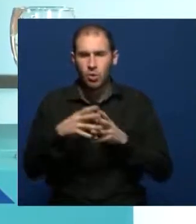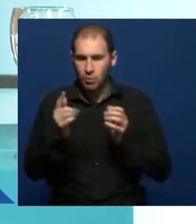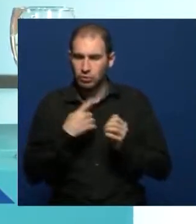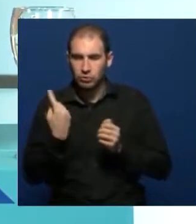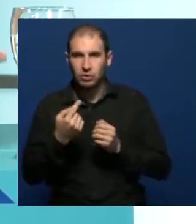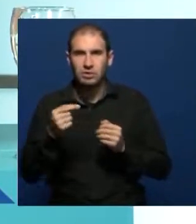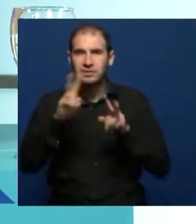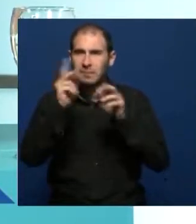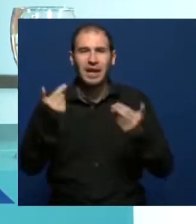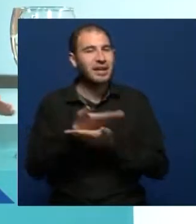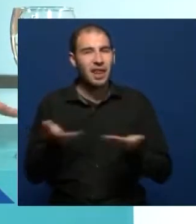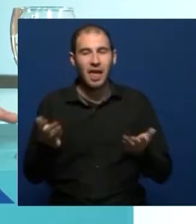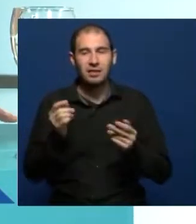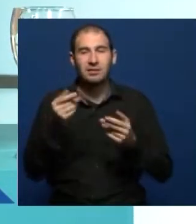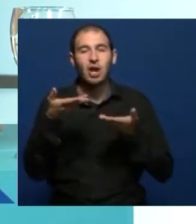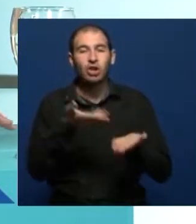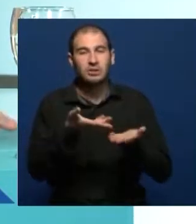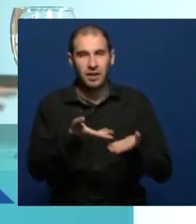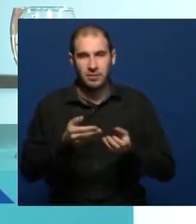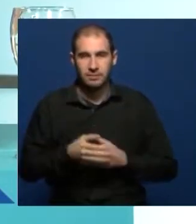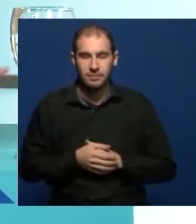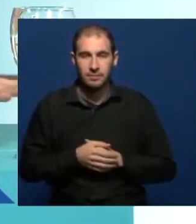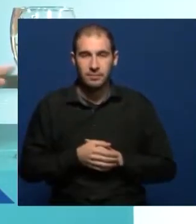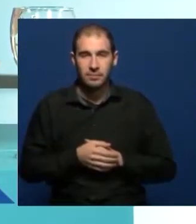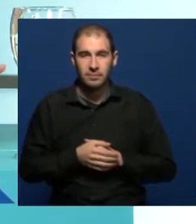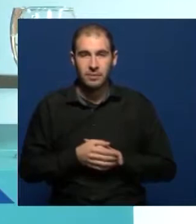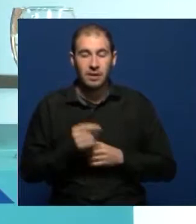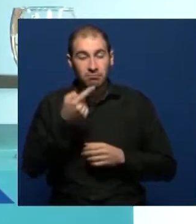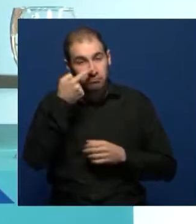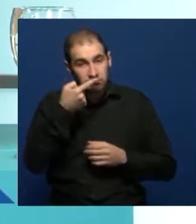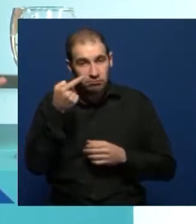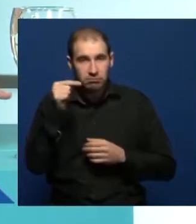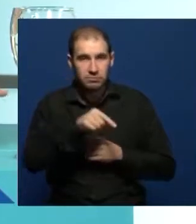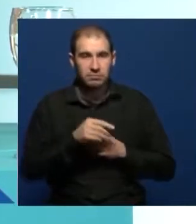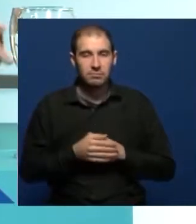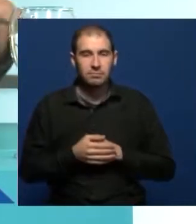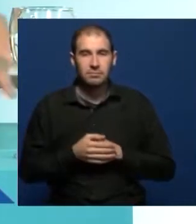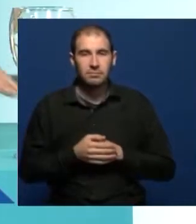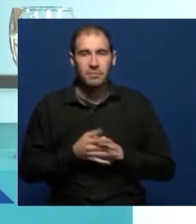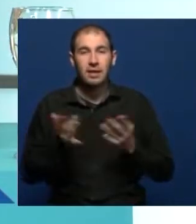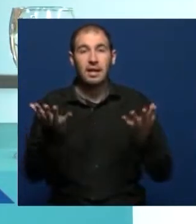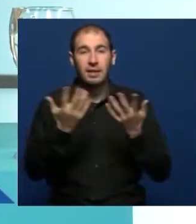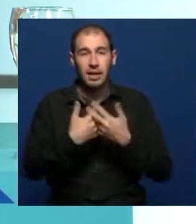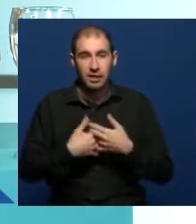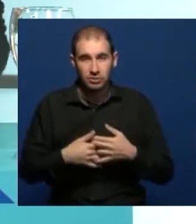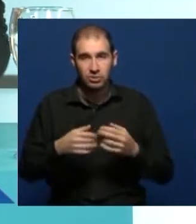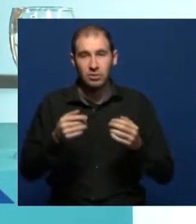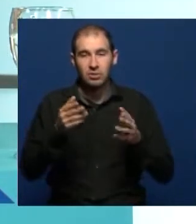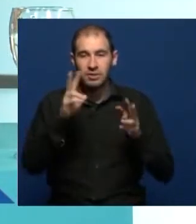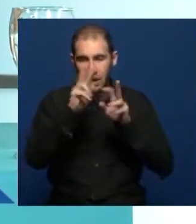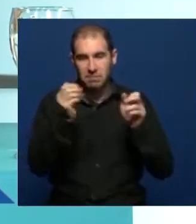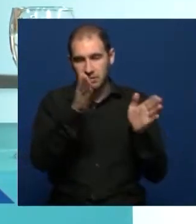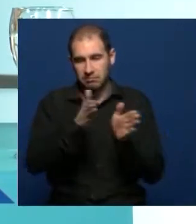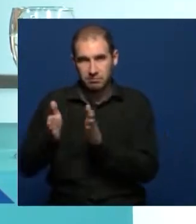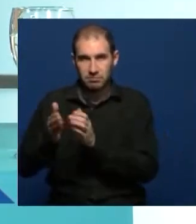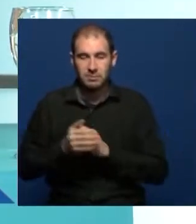tema transversal dentro de la consejería. Y nos interesaba particularmente vincular estos ejes,